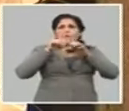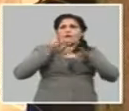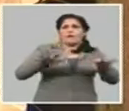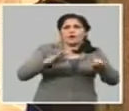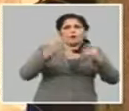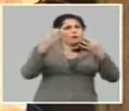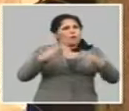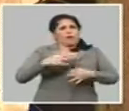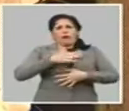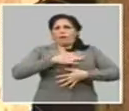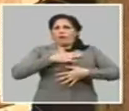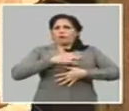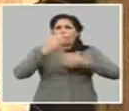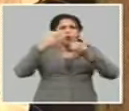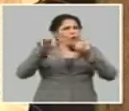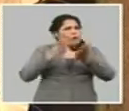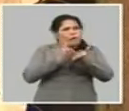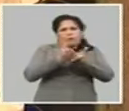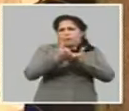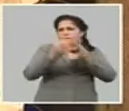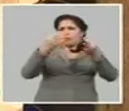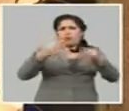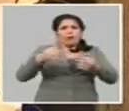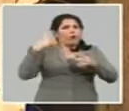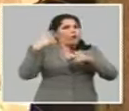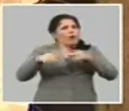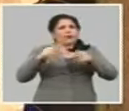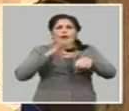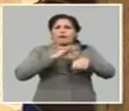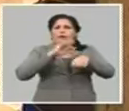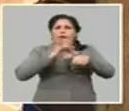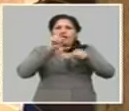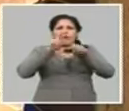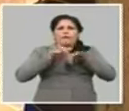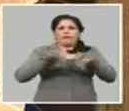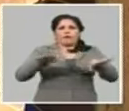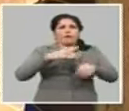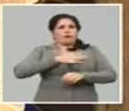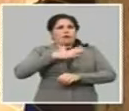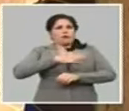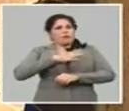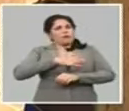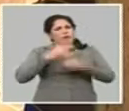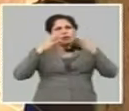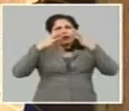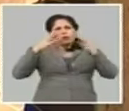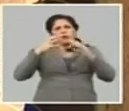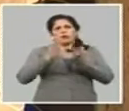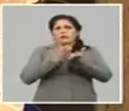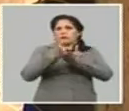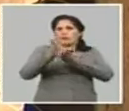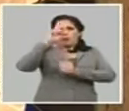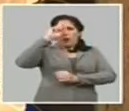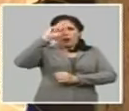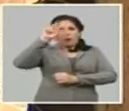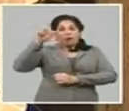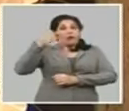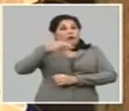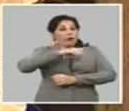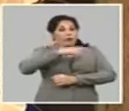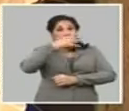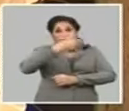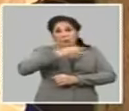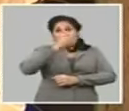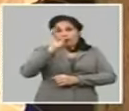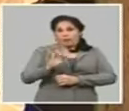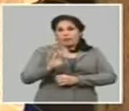eso no va a existir siguen circulando estos virus respiratorios por eso la clasificación es muy importante ahí el mismo hablando cuando